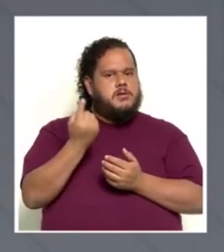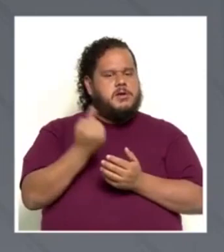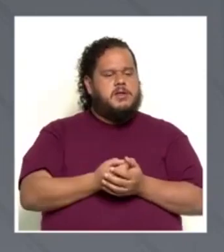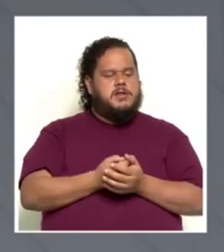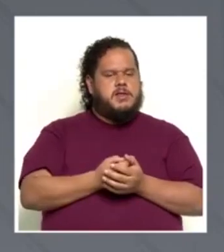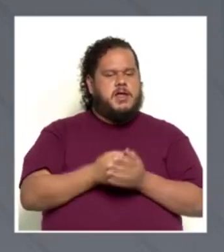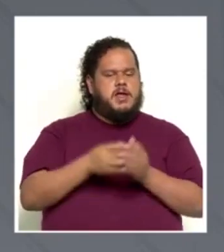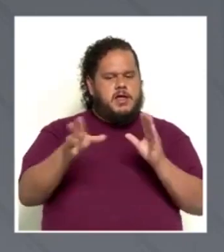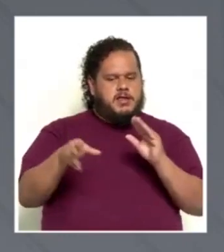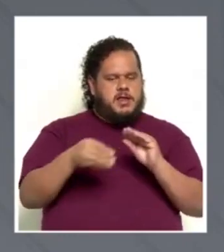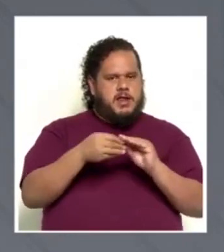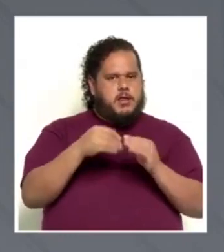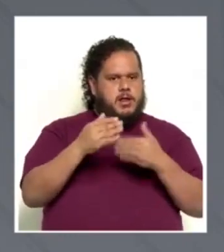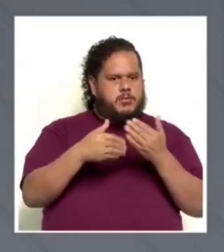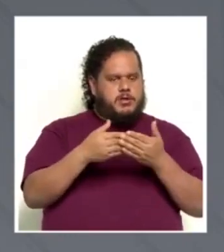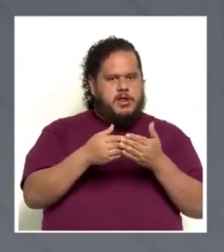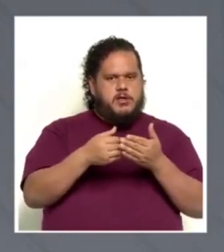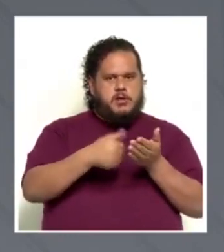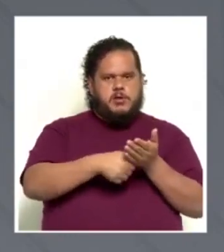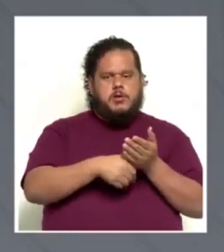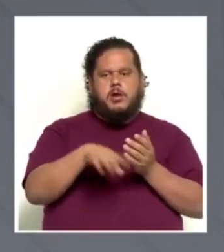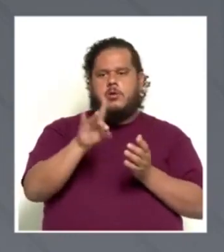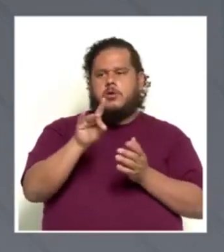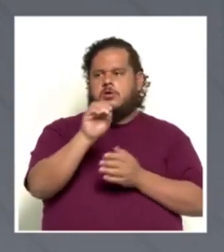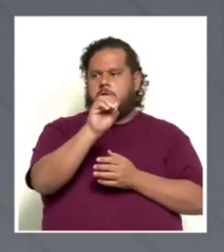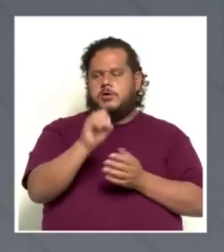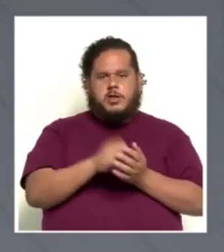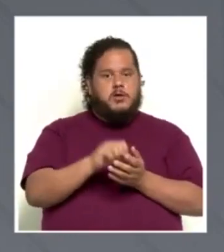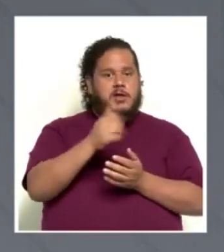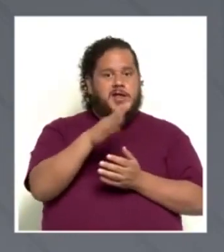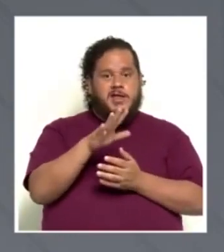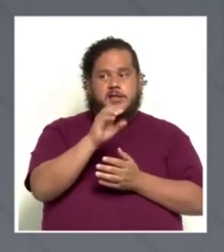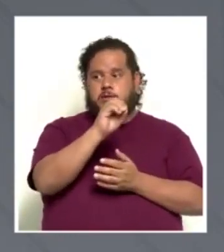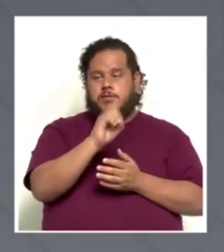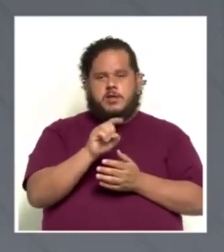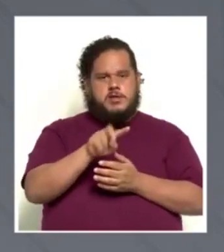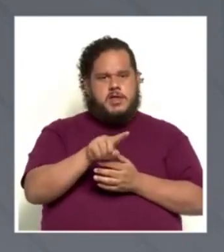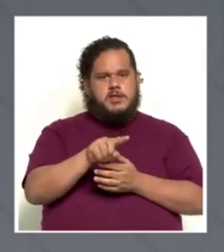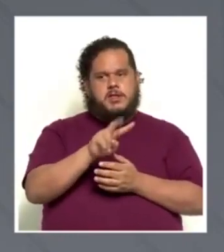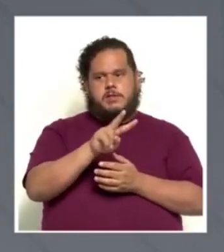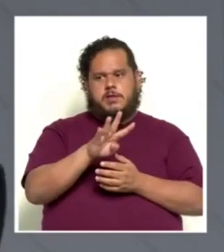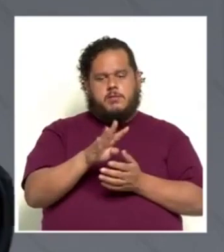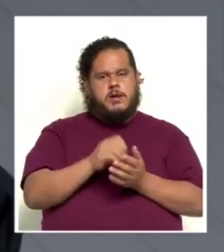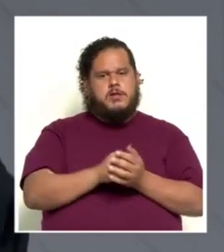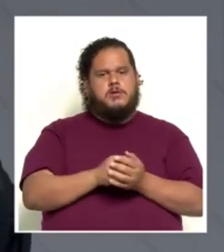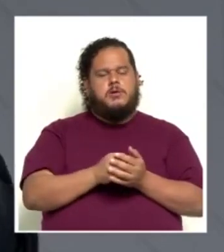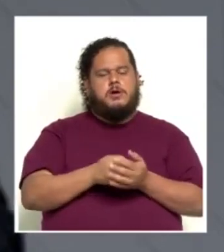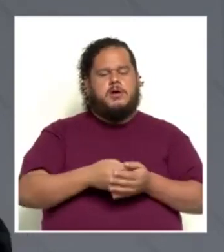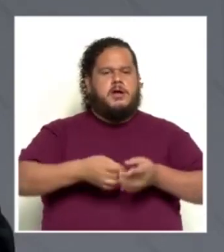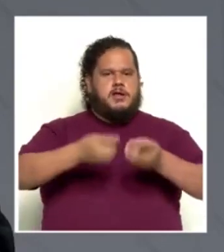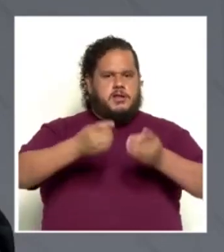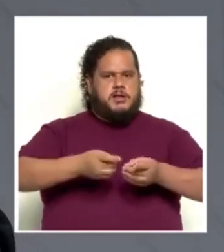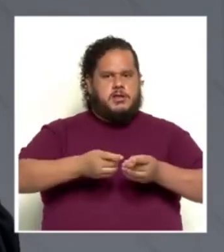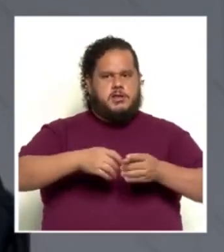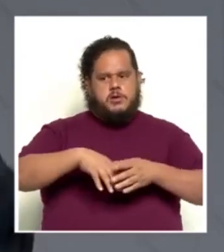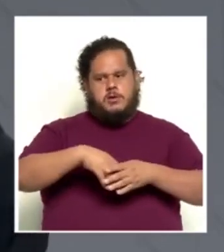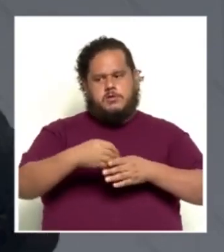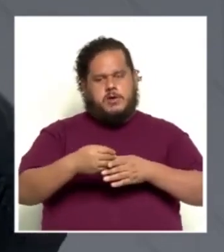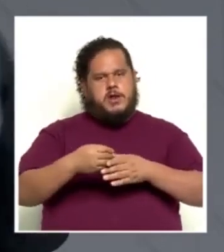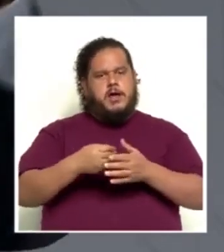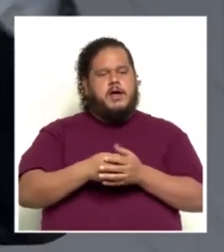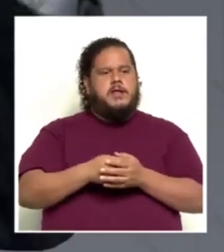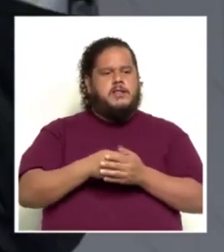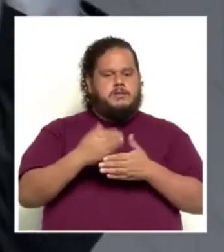se adhirieron al proceso electoral un 8%. El 15% de ese 24% decidió quedarse fuera del proceso electoral